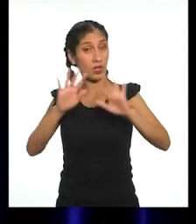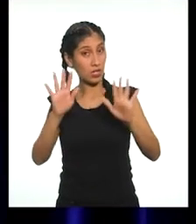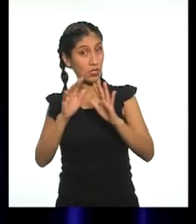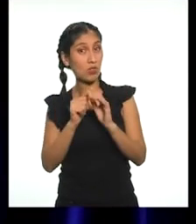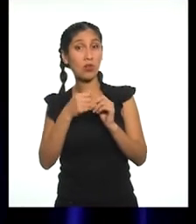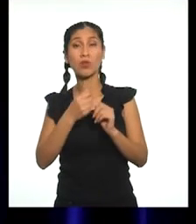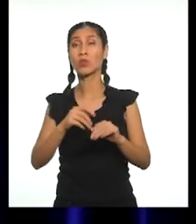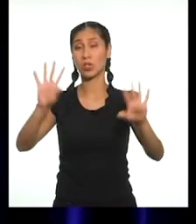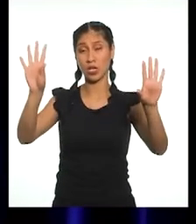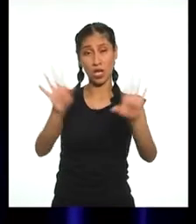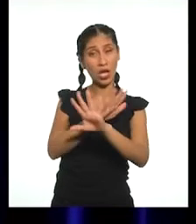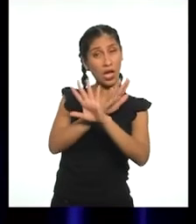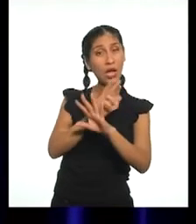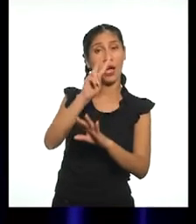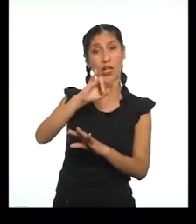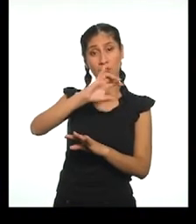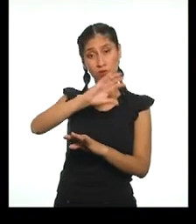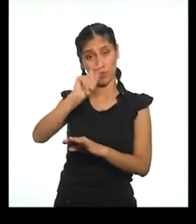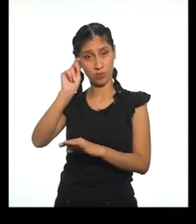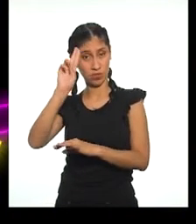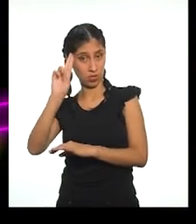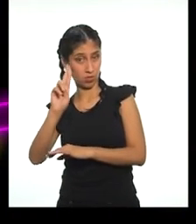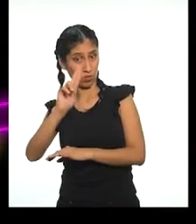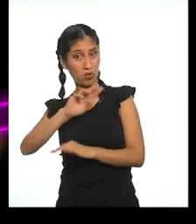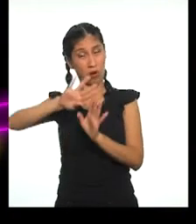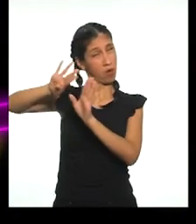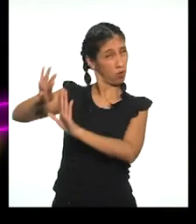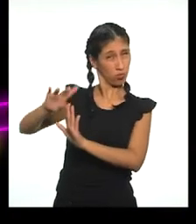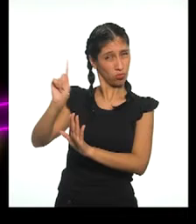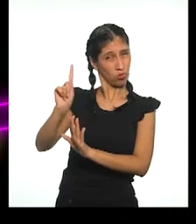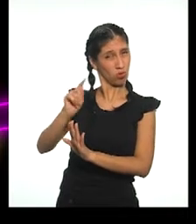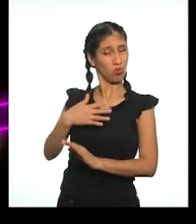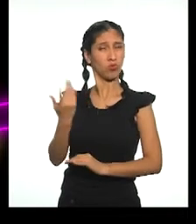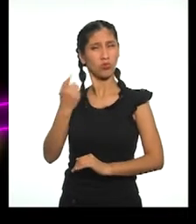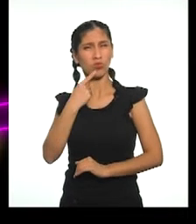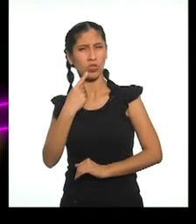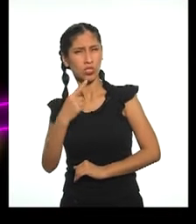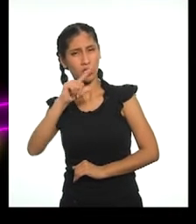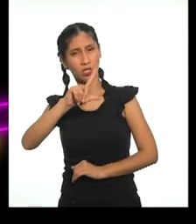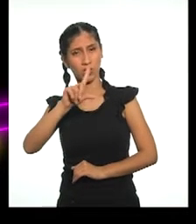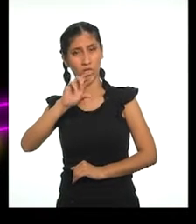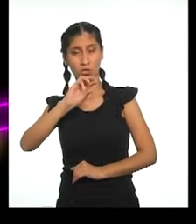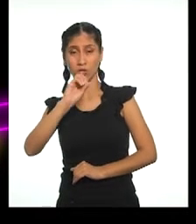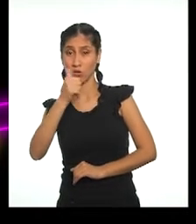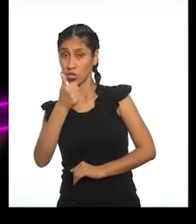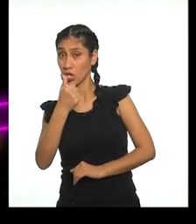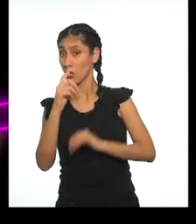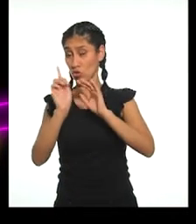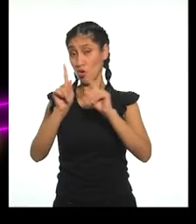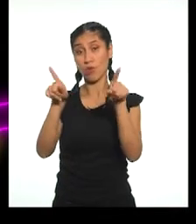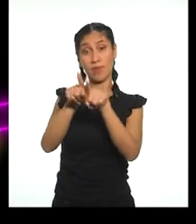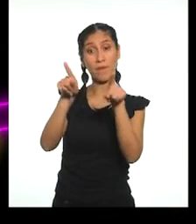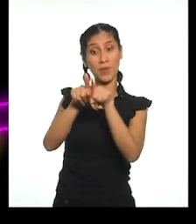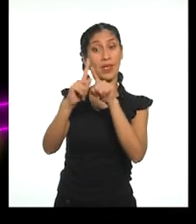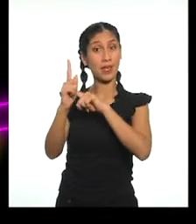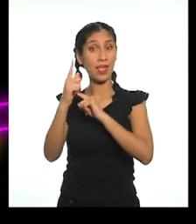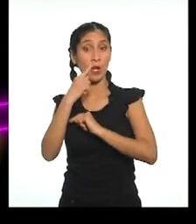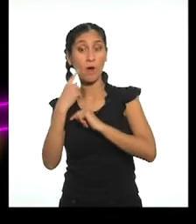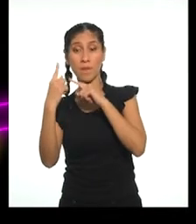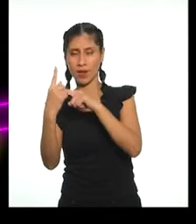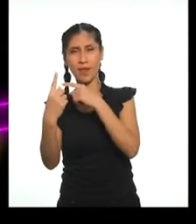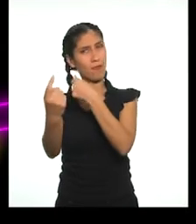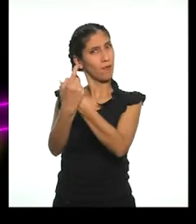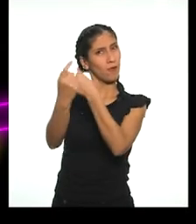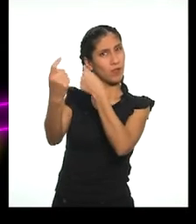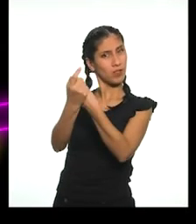a un lado a don Víctor Pizarro, diré que no fue solo Gloria, sino él también quien nos las enseñó cuántas